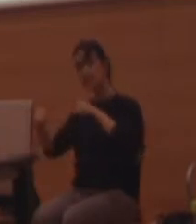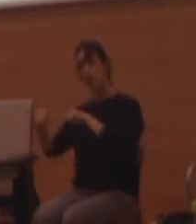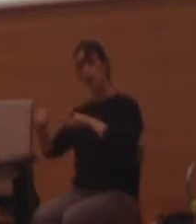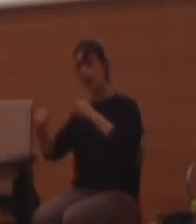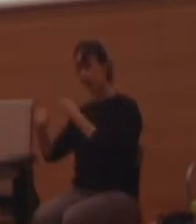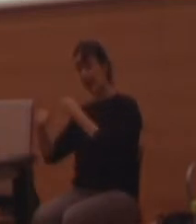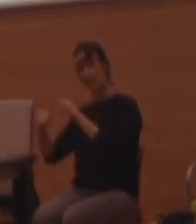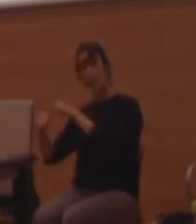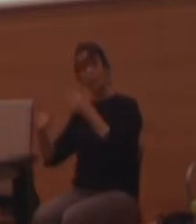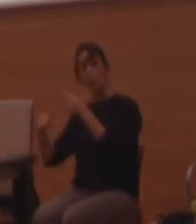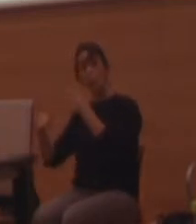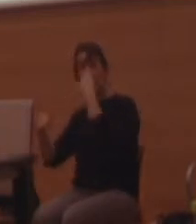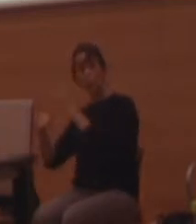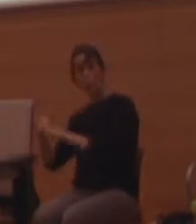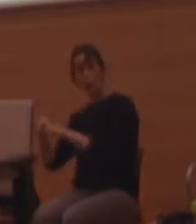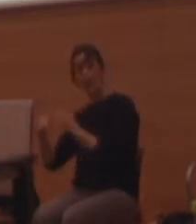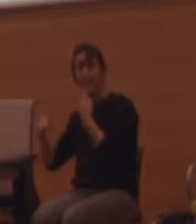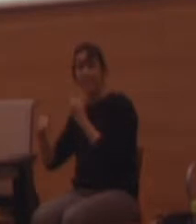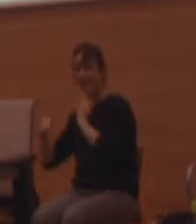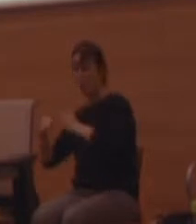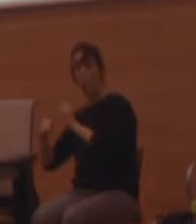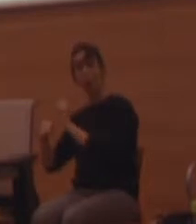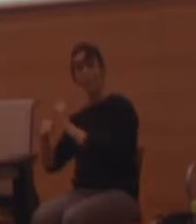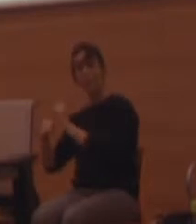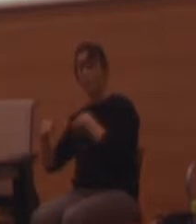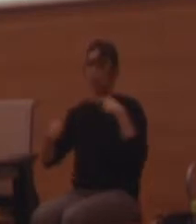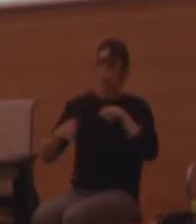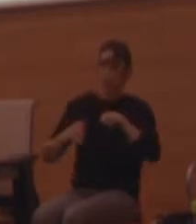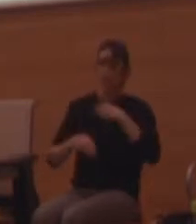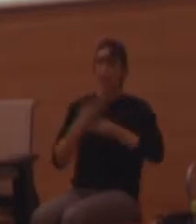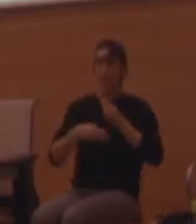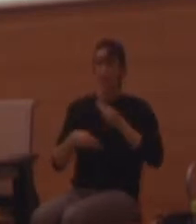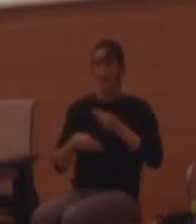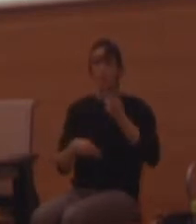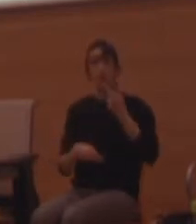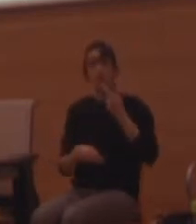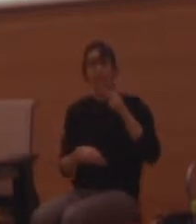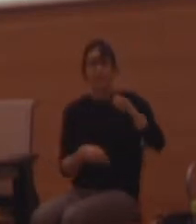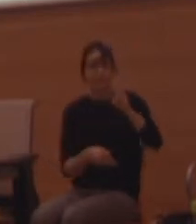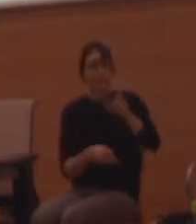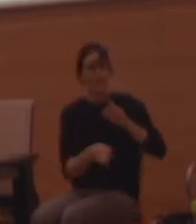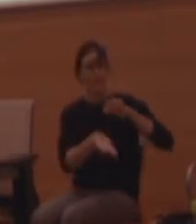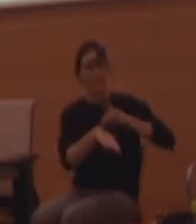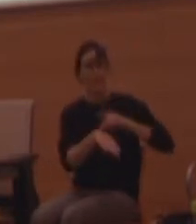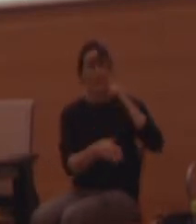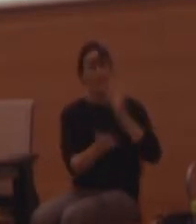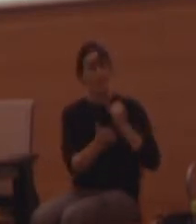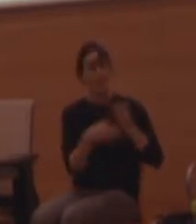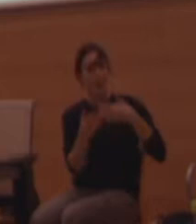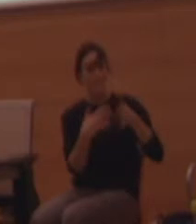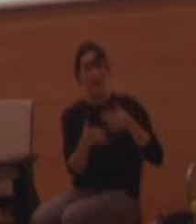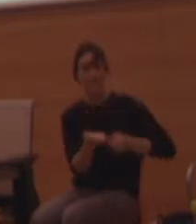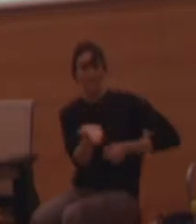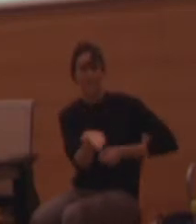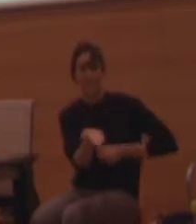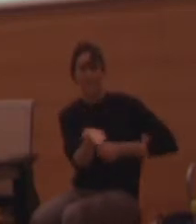con una barra de frío-calor, se la aplicamos al paciente en la mano, le decimos qué es lo que siente y luego se la aplicamos en